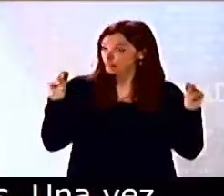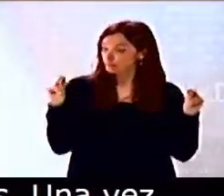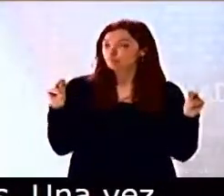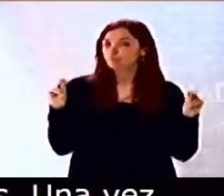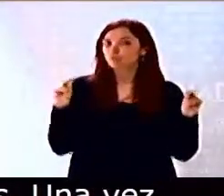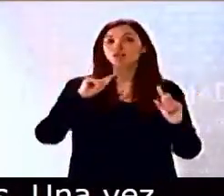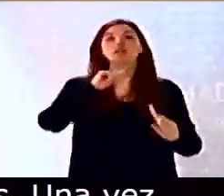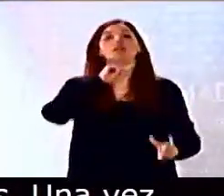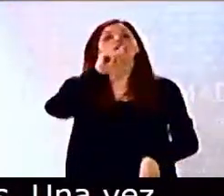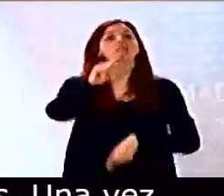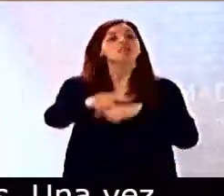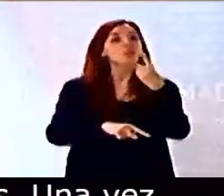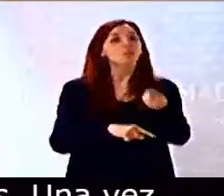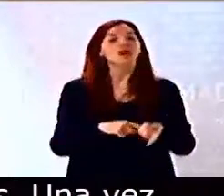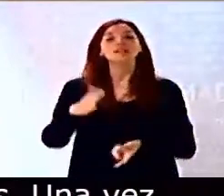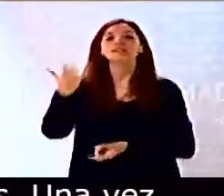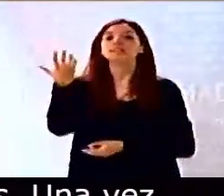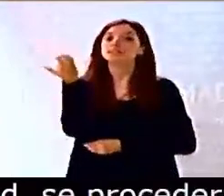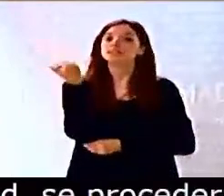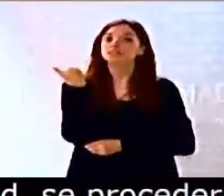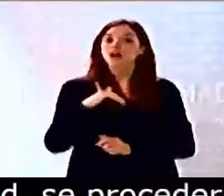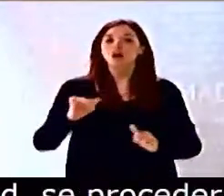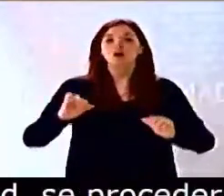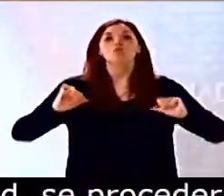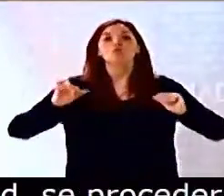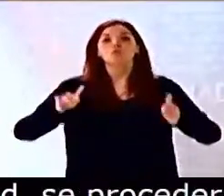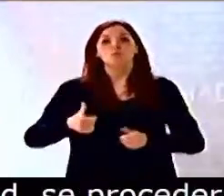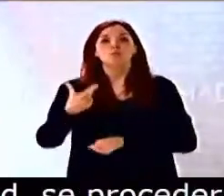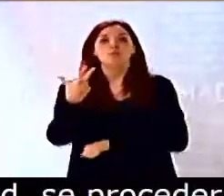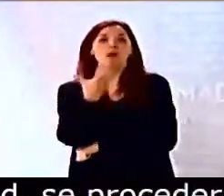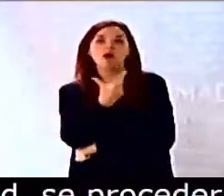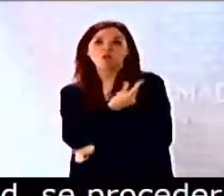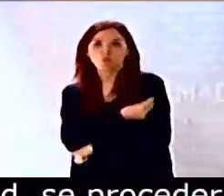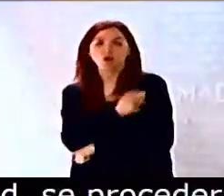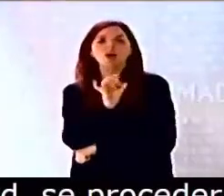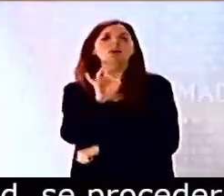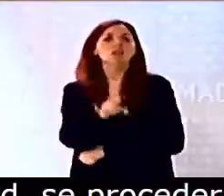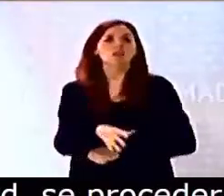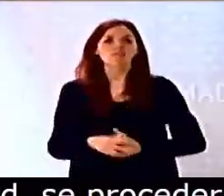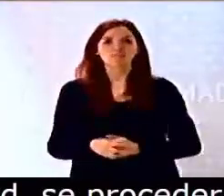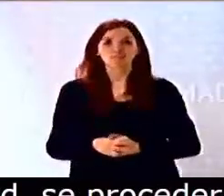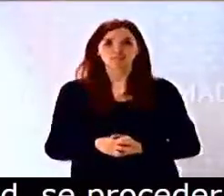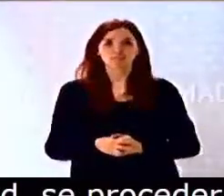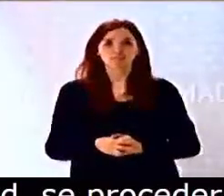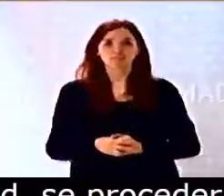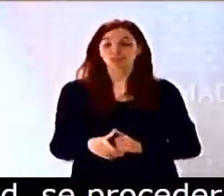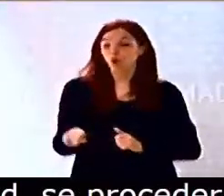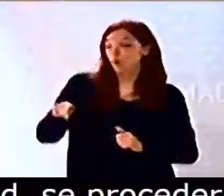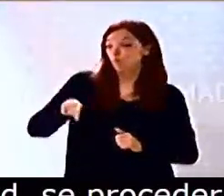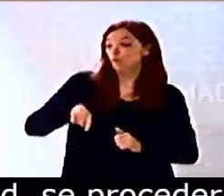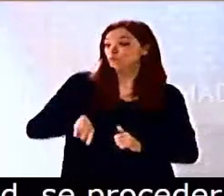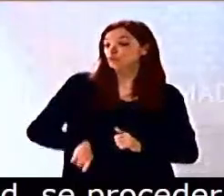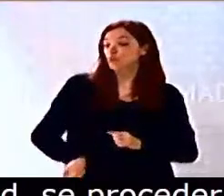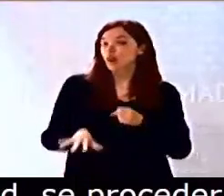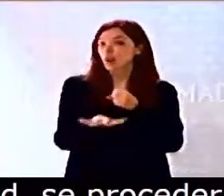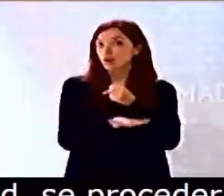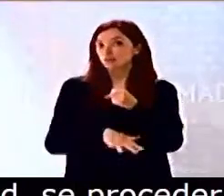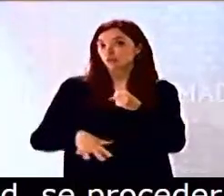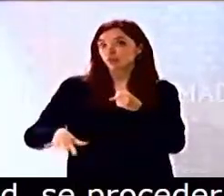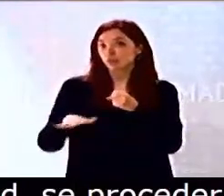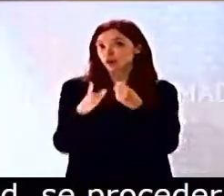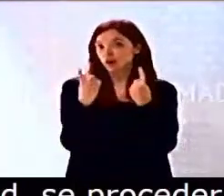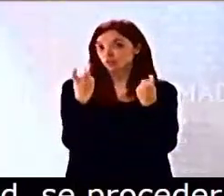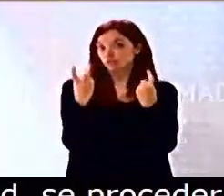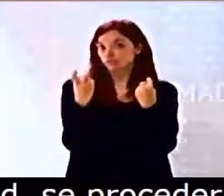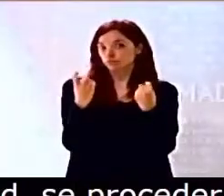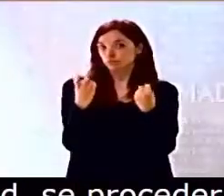se procederá a vacunar a los profesionales esenciales que tras